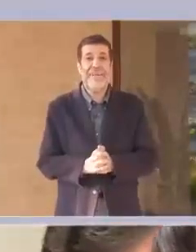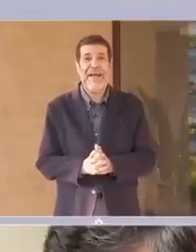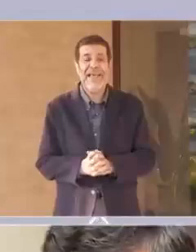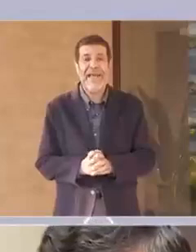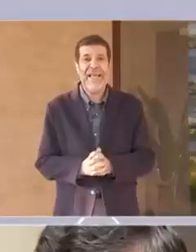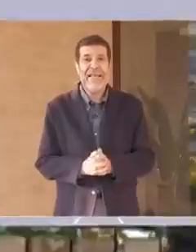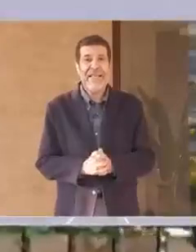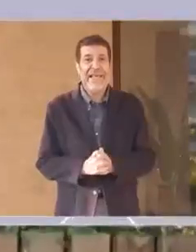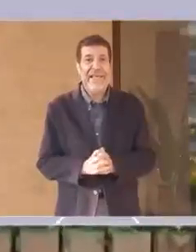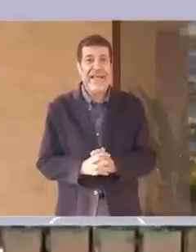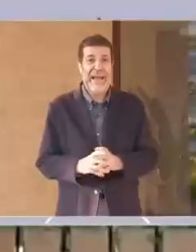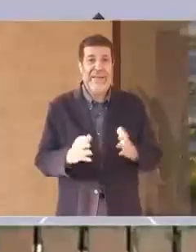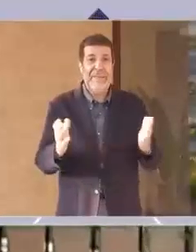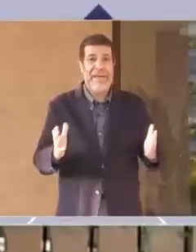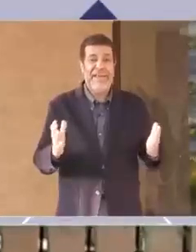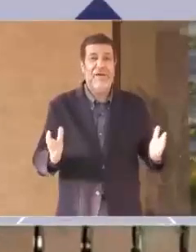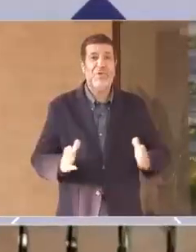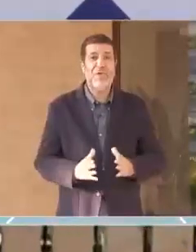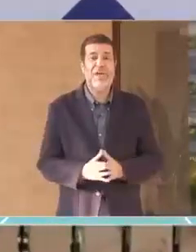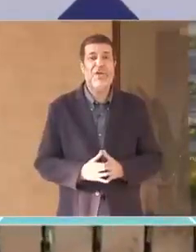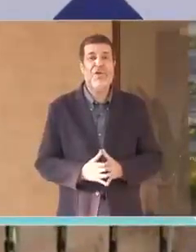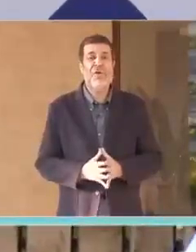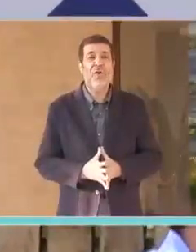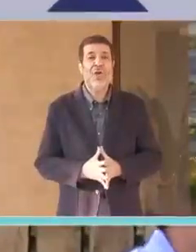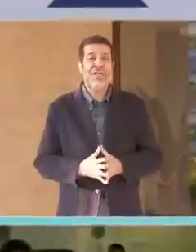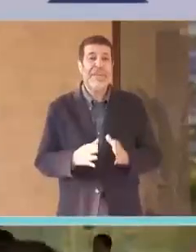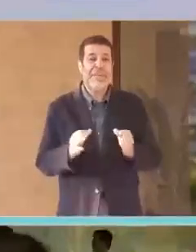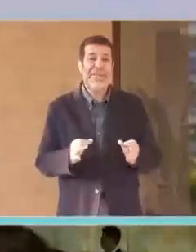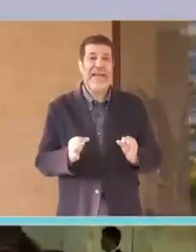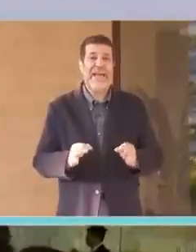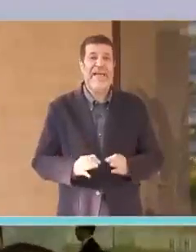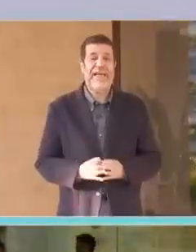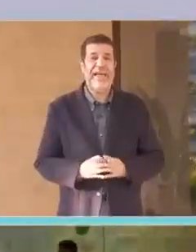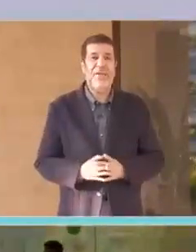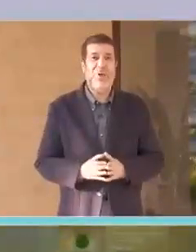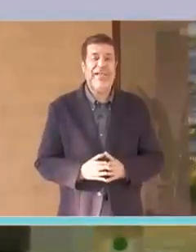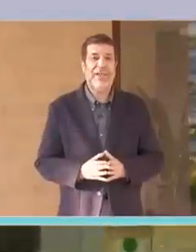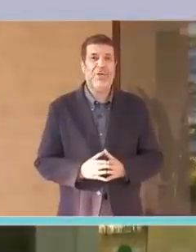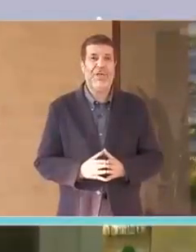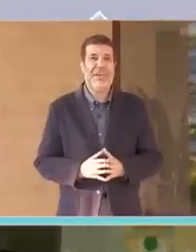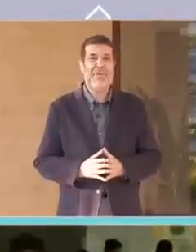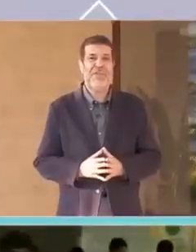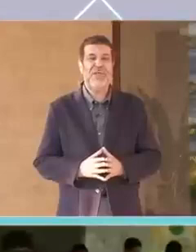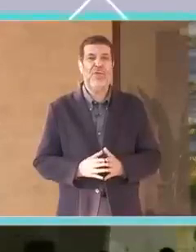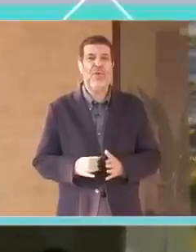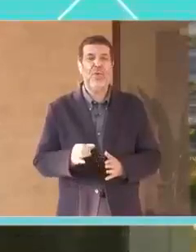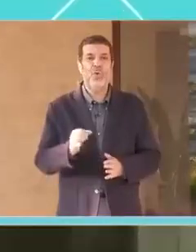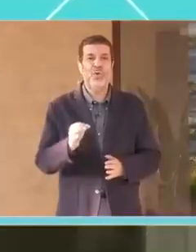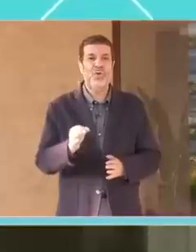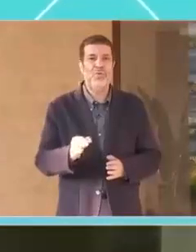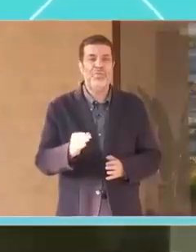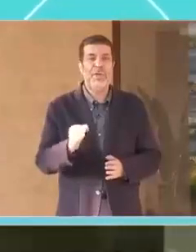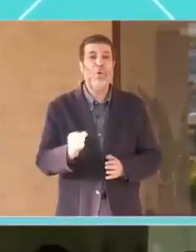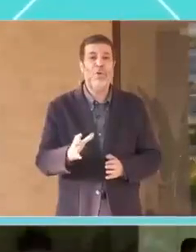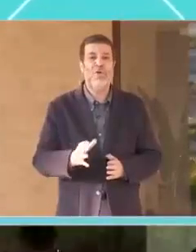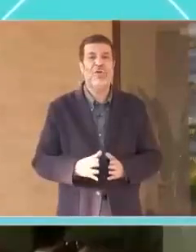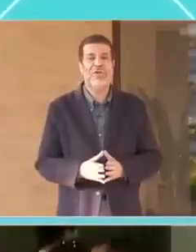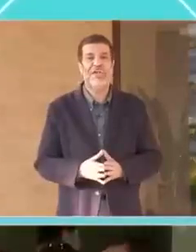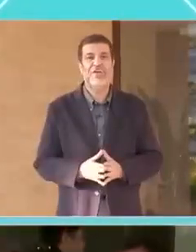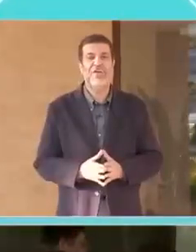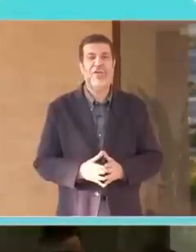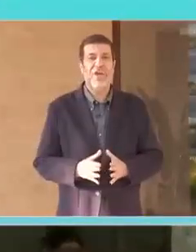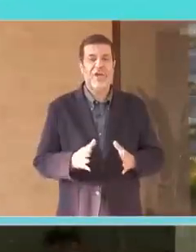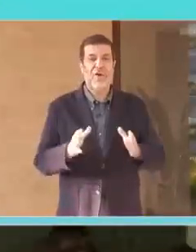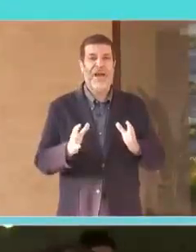hacer campaña desde Alabama, Estados Unidos, ¿no?, sin pisar durante todo este proceso un minuto,